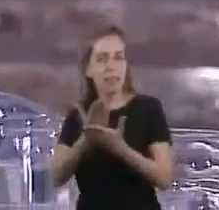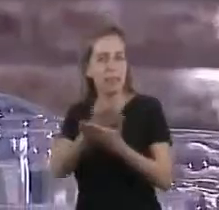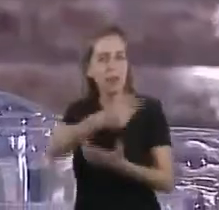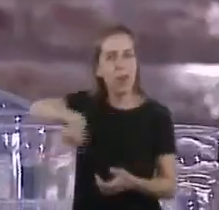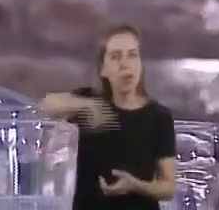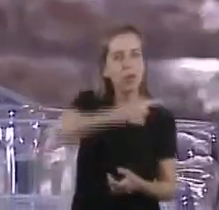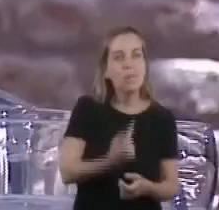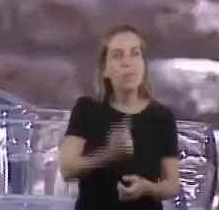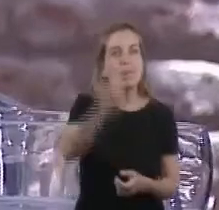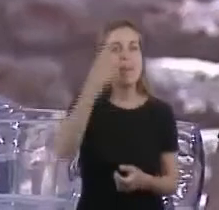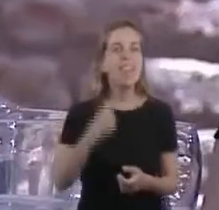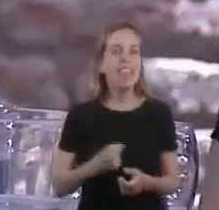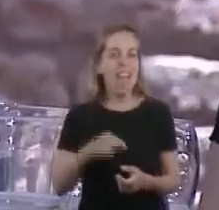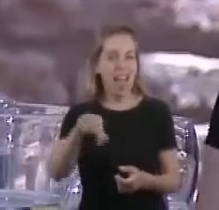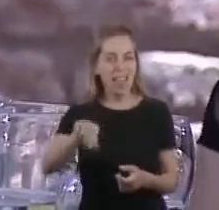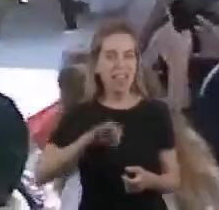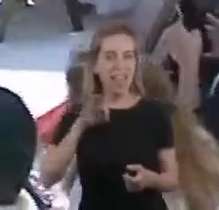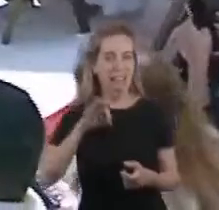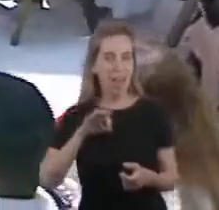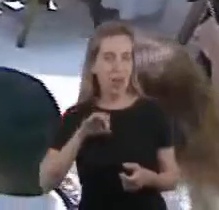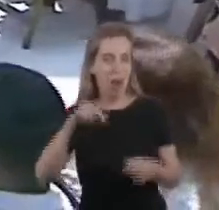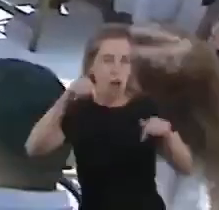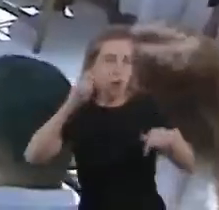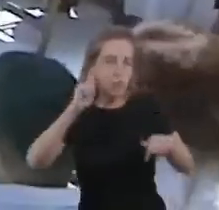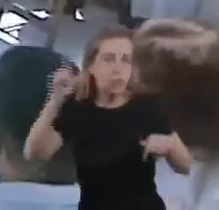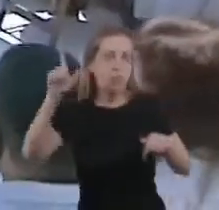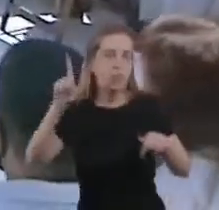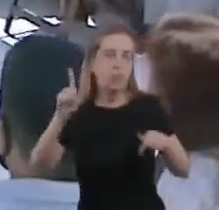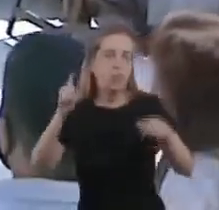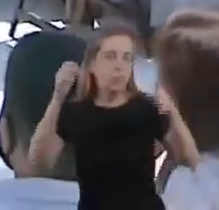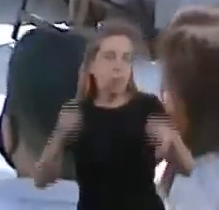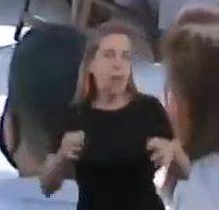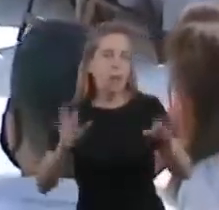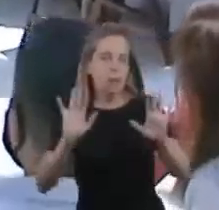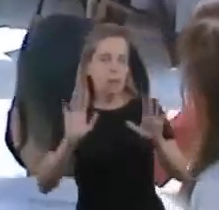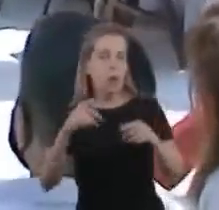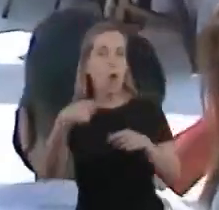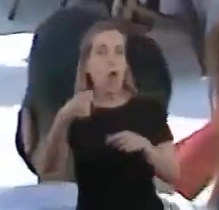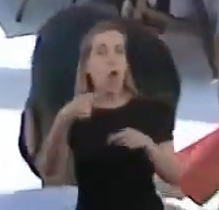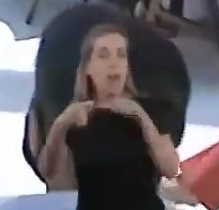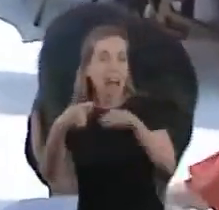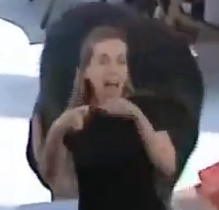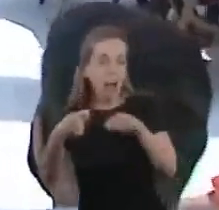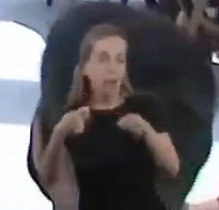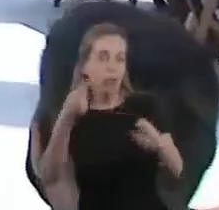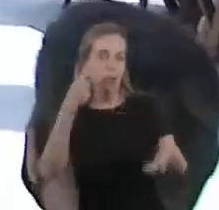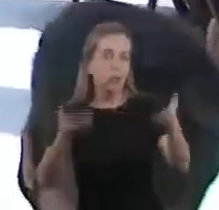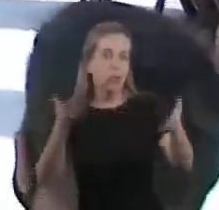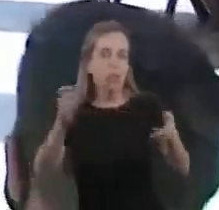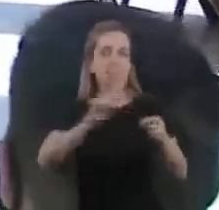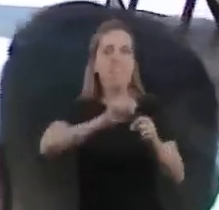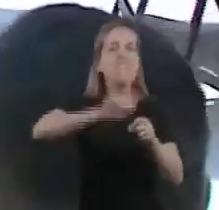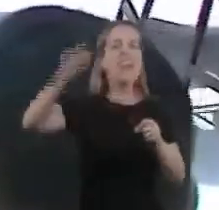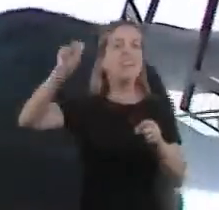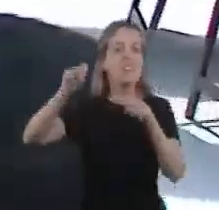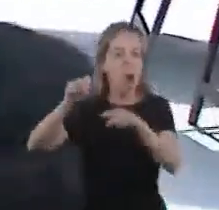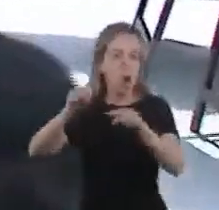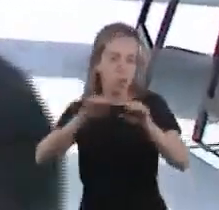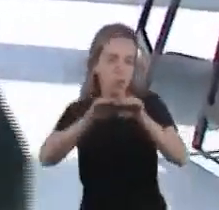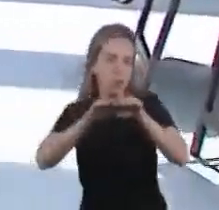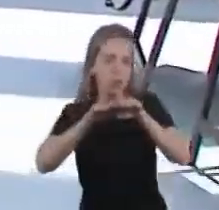primer día hábil de este año lo logramos. No solo los jubilados le ganaron a la inflación, sino que esta nueva